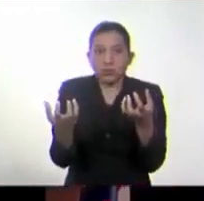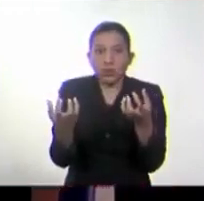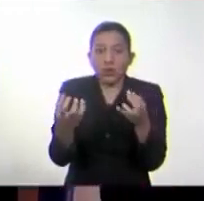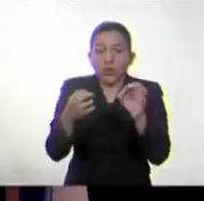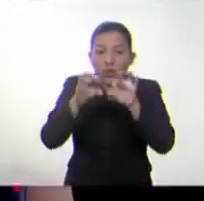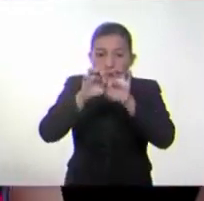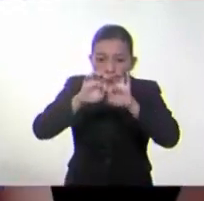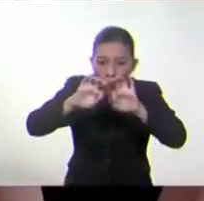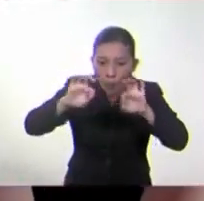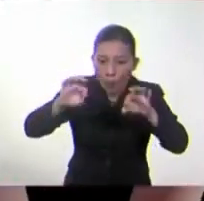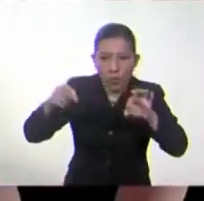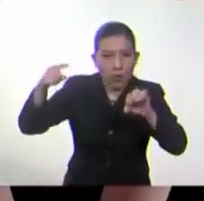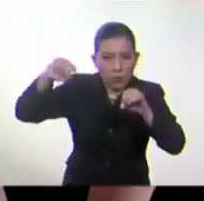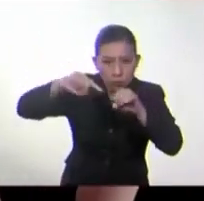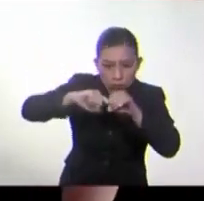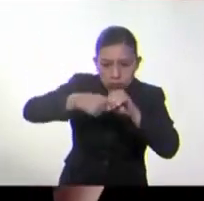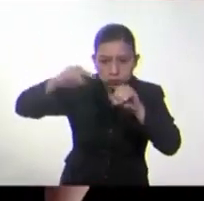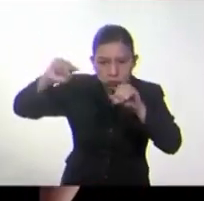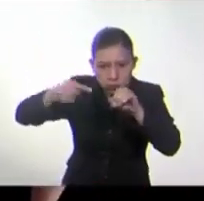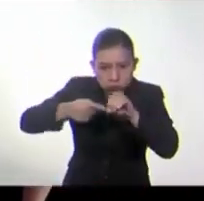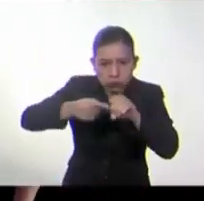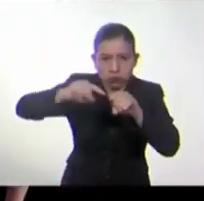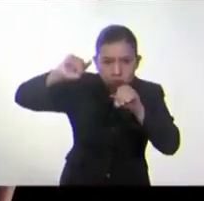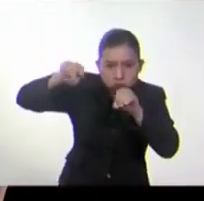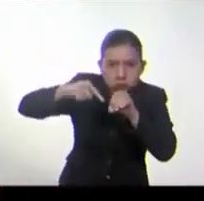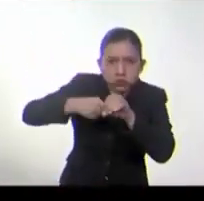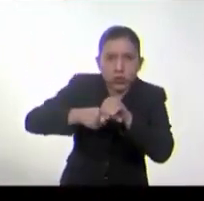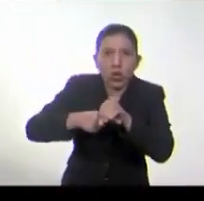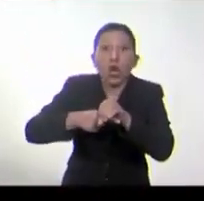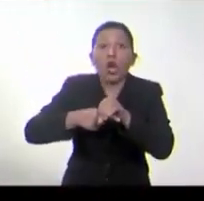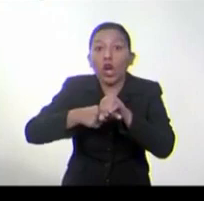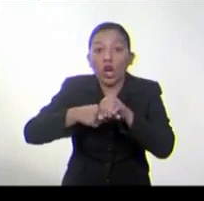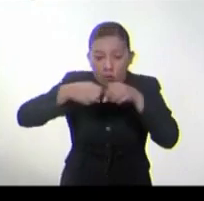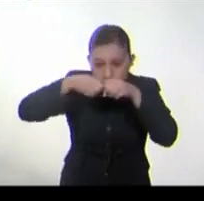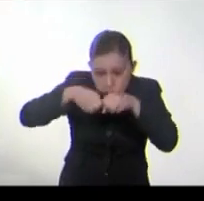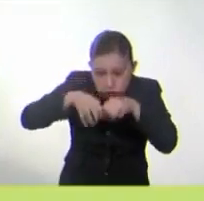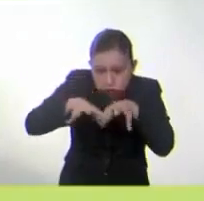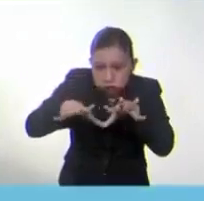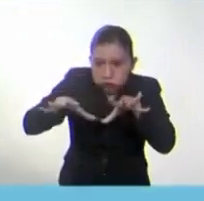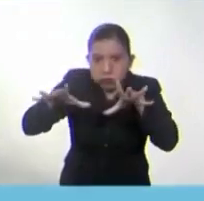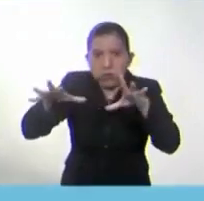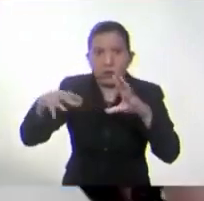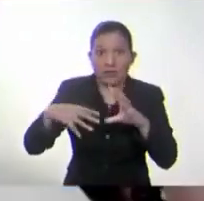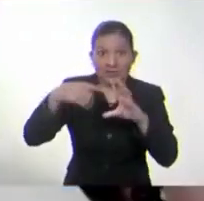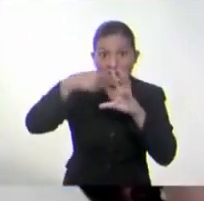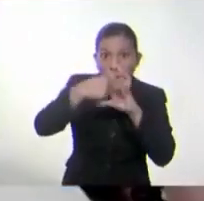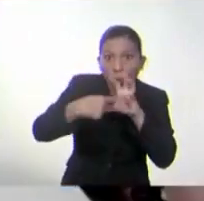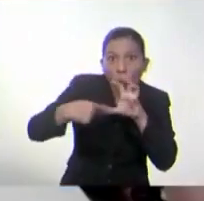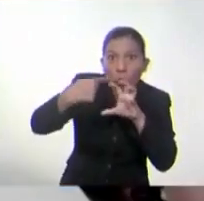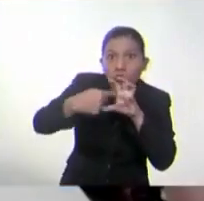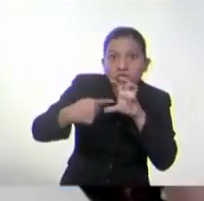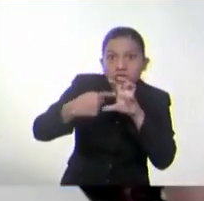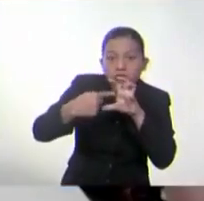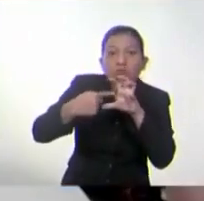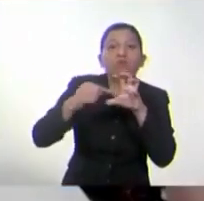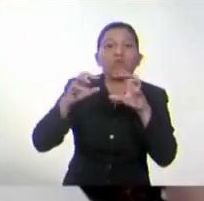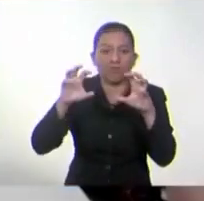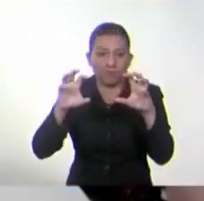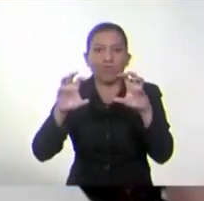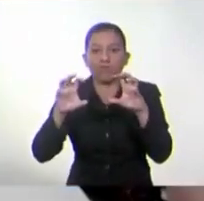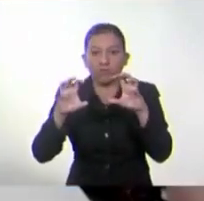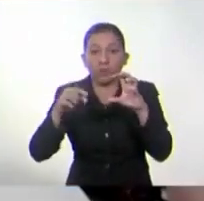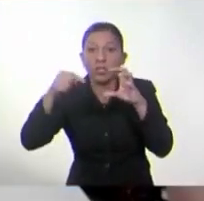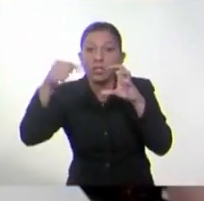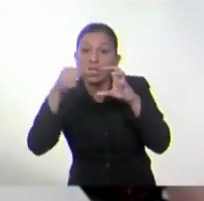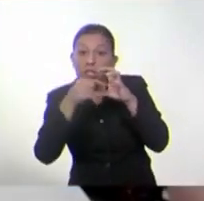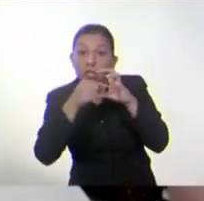renal. Cada uno de ellos tiene otros subcomponentes especializados. Acá es donde sucede la